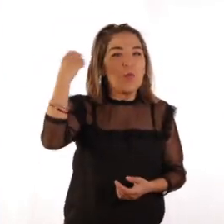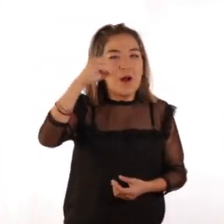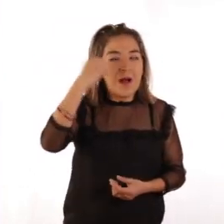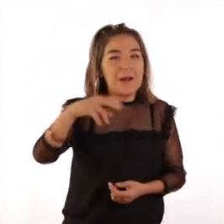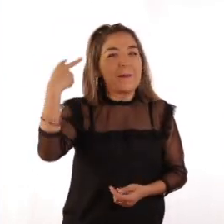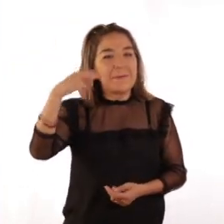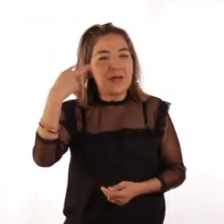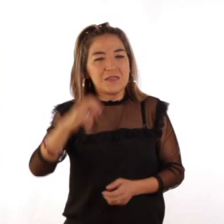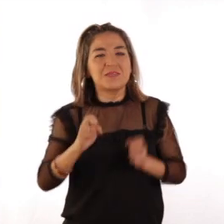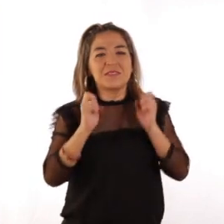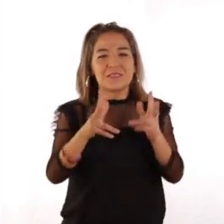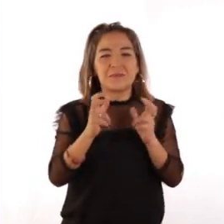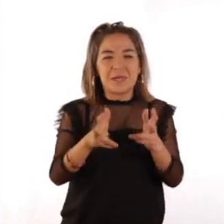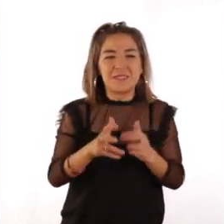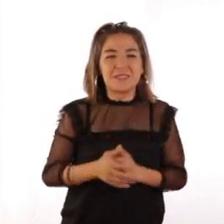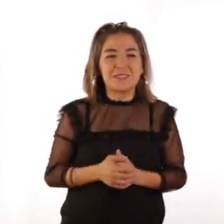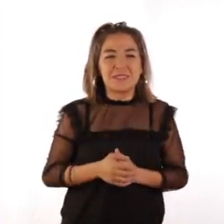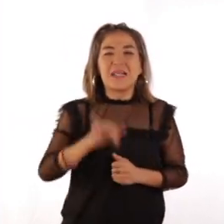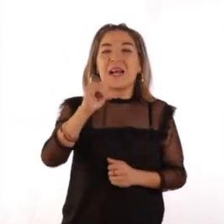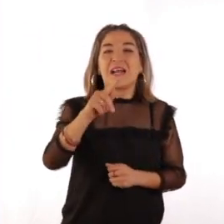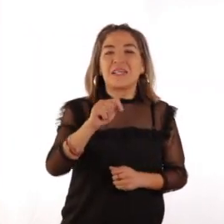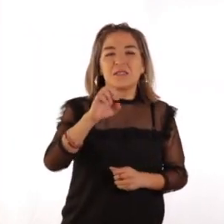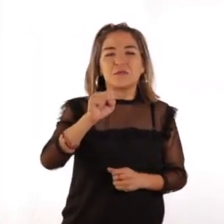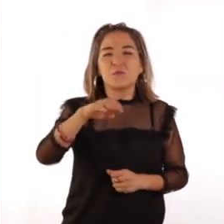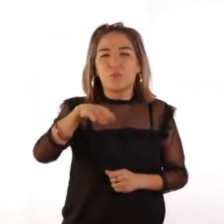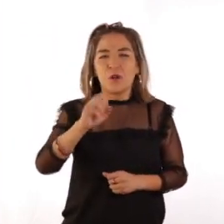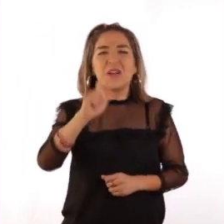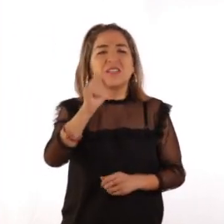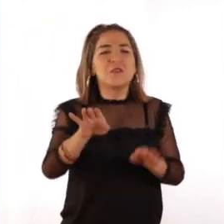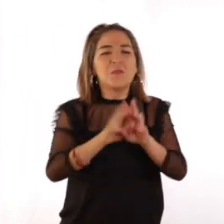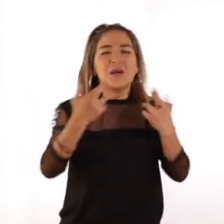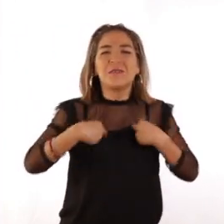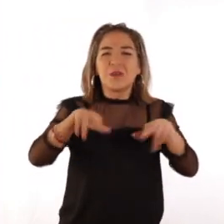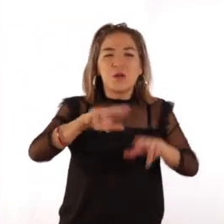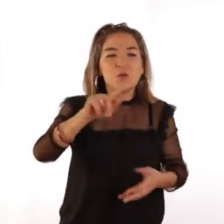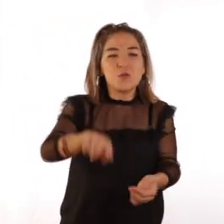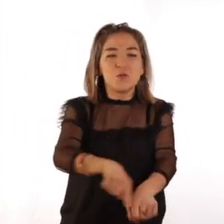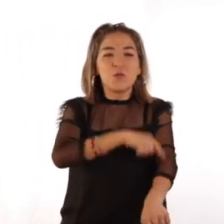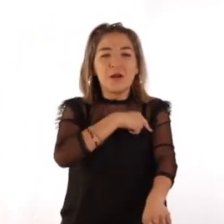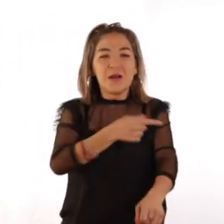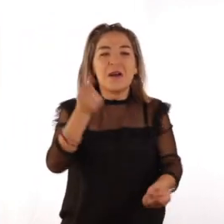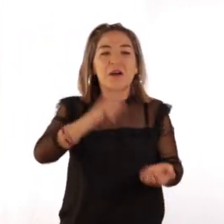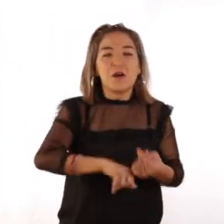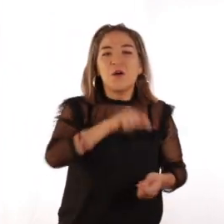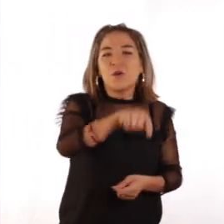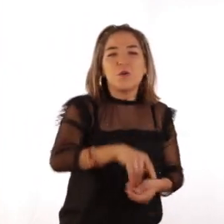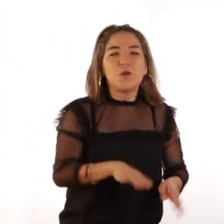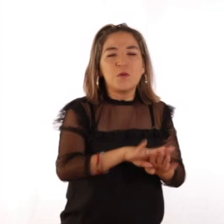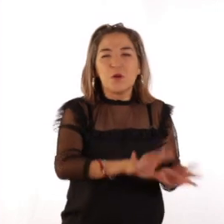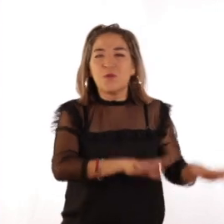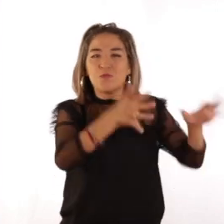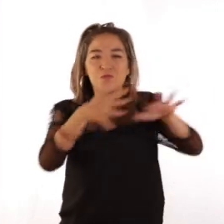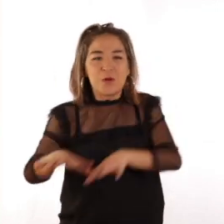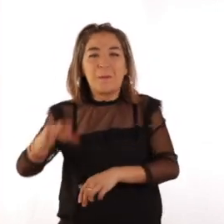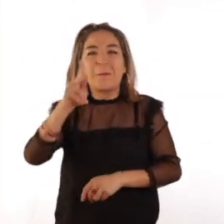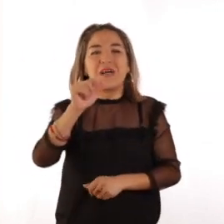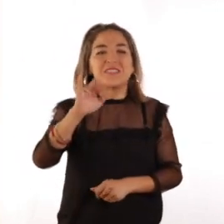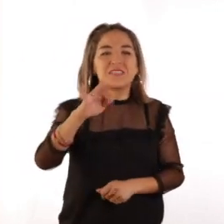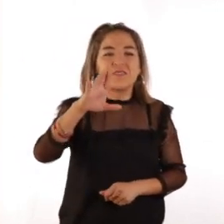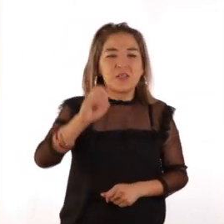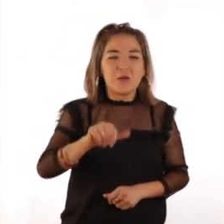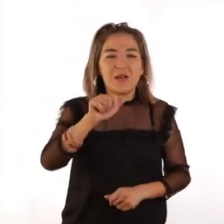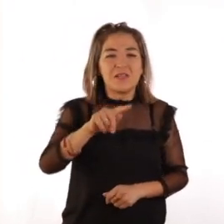entre Oaxaca, Veracruz y Chiapas, y que representa la zona más angosta entre los océanos que bordean al territorio,